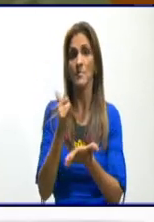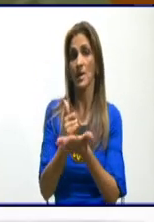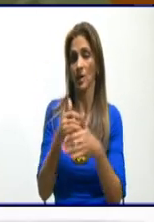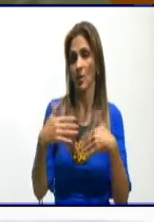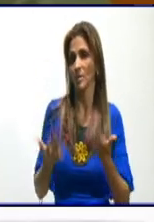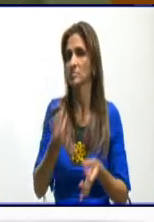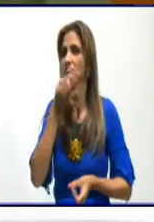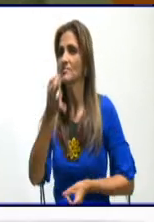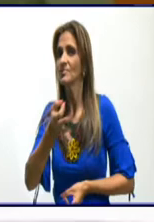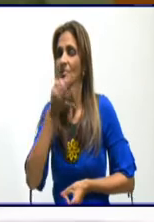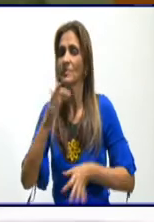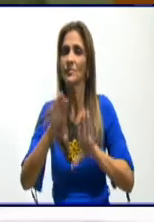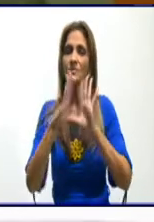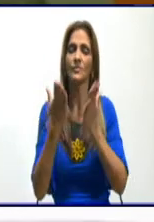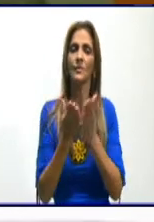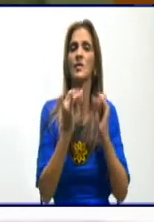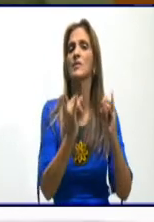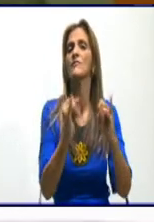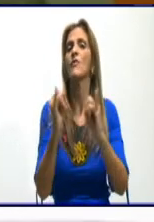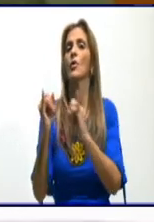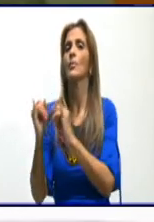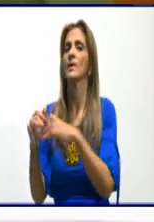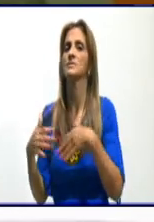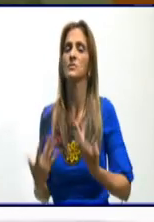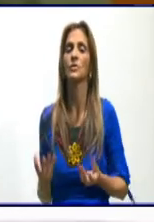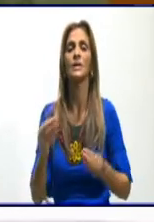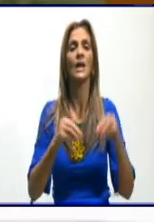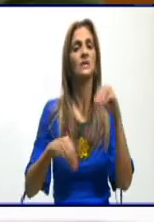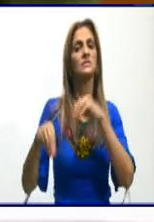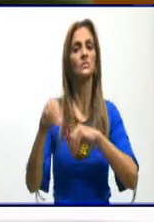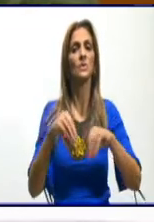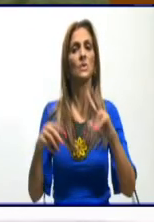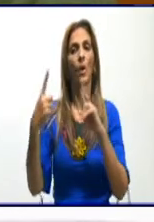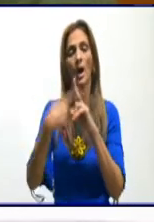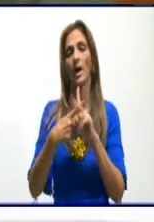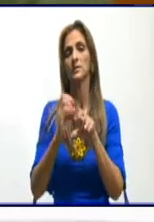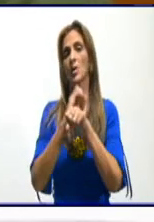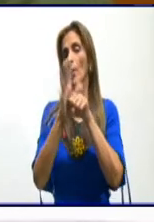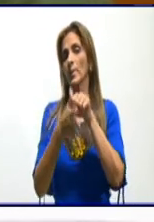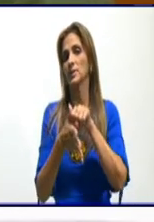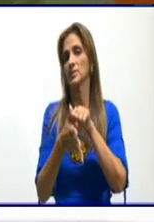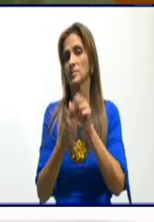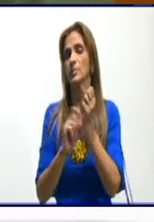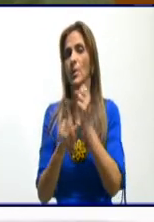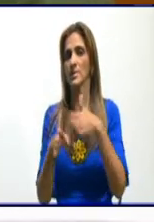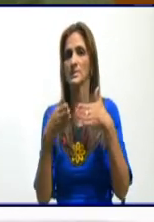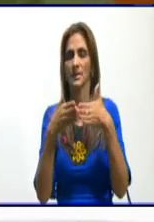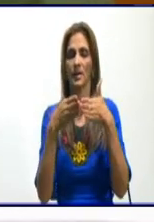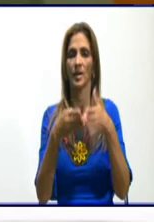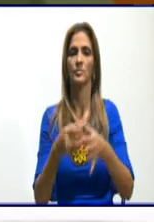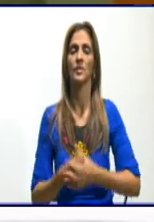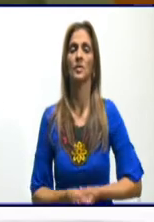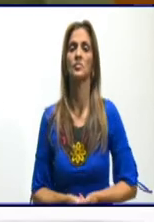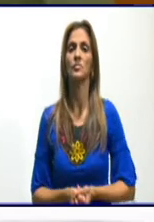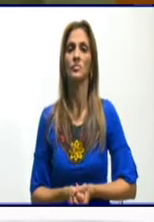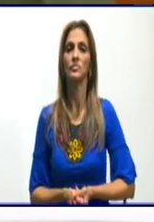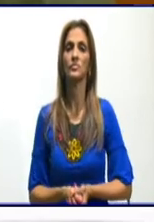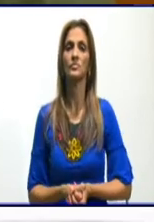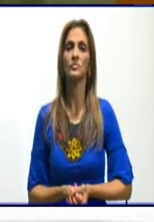parte de la información en la situación que presenta el enfrentamiento a lakovic 19 en el territorio granmense